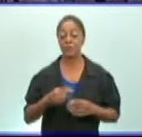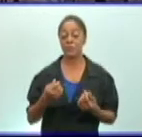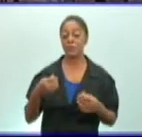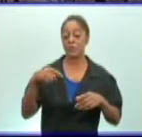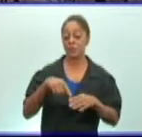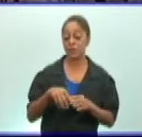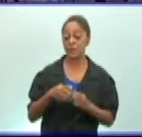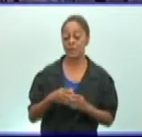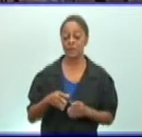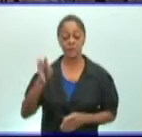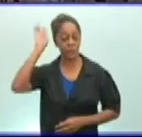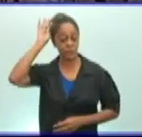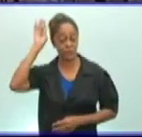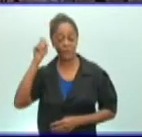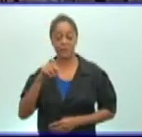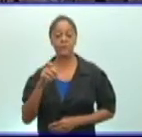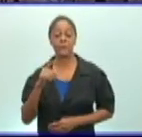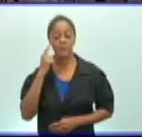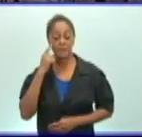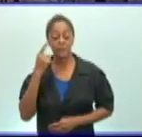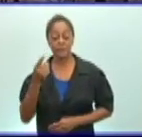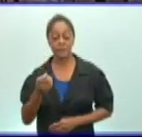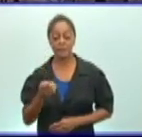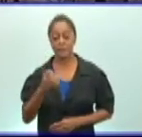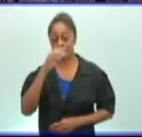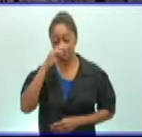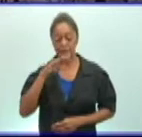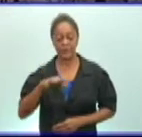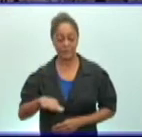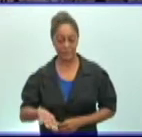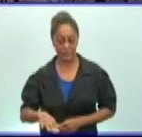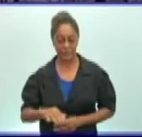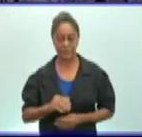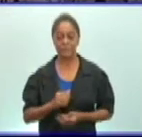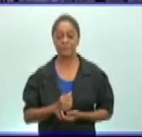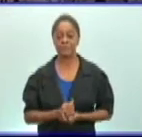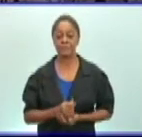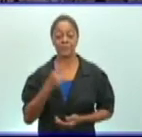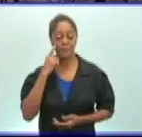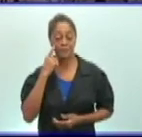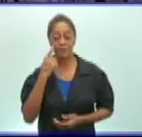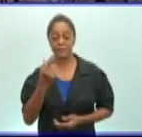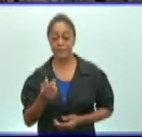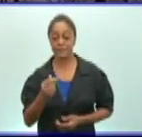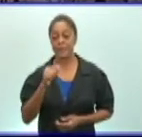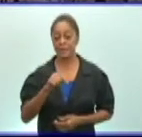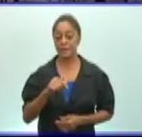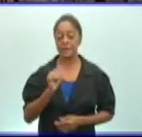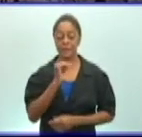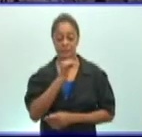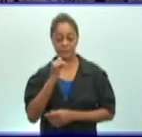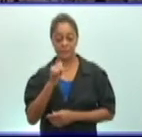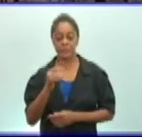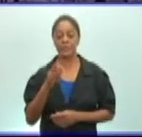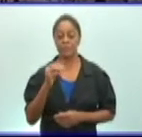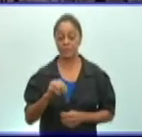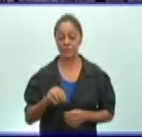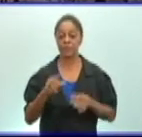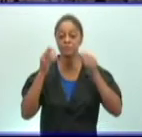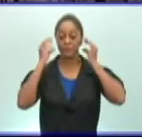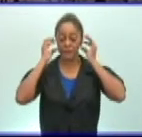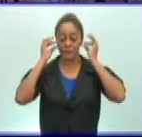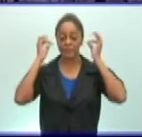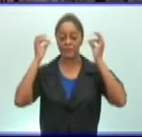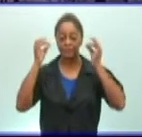relación con un animado que conocieron en su etapa de niñez? Vamos a ver este videoclip y aprovecho entonces para quitarme